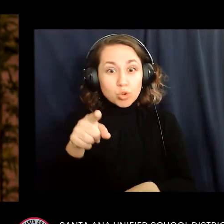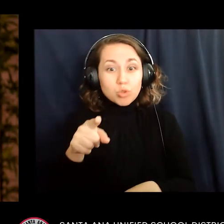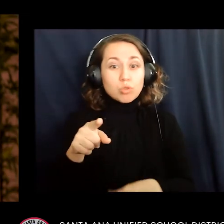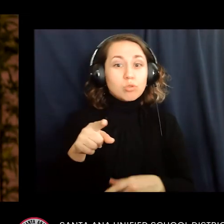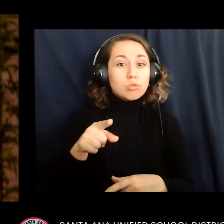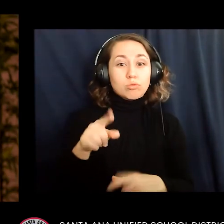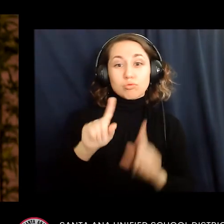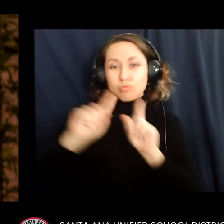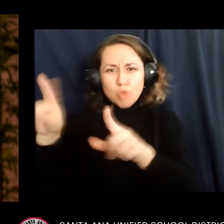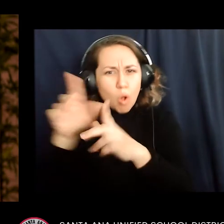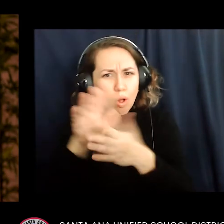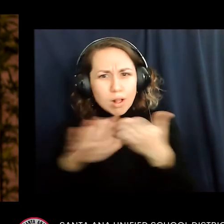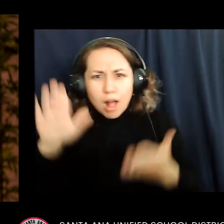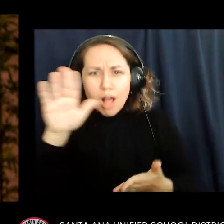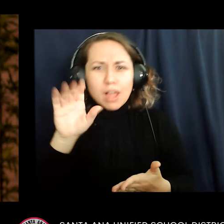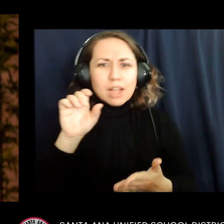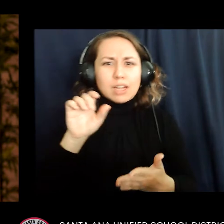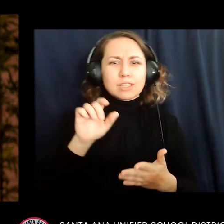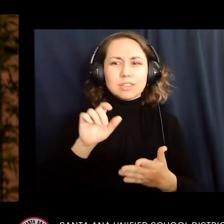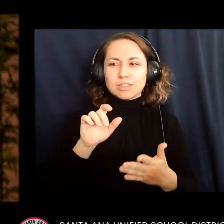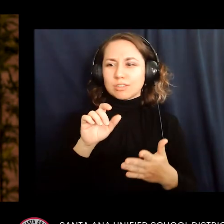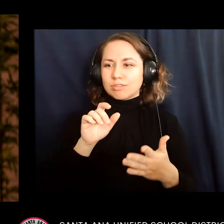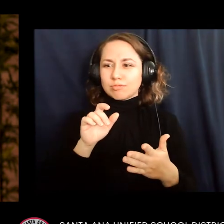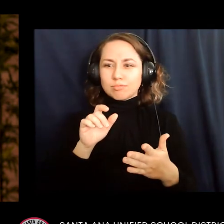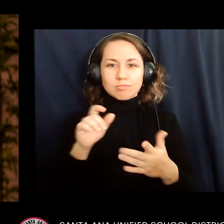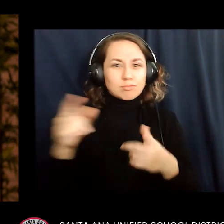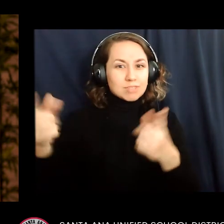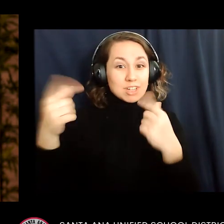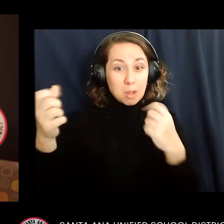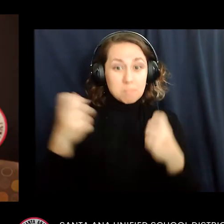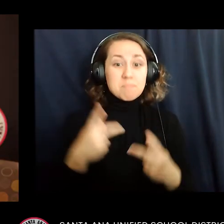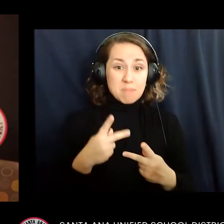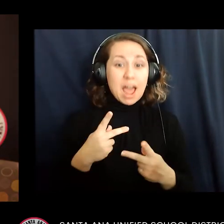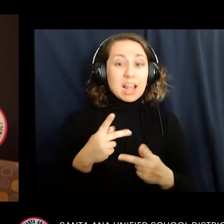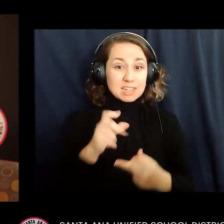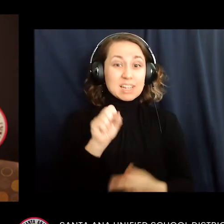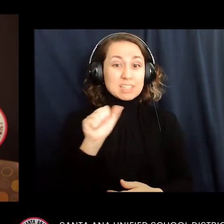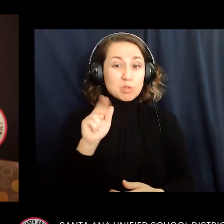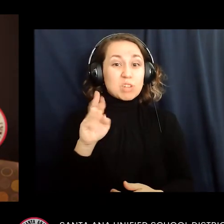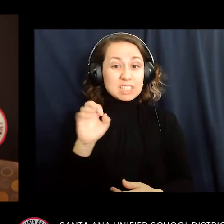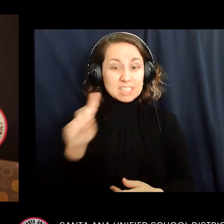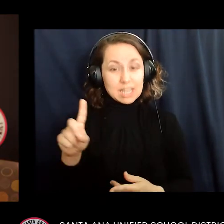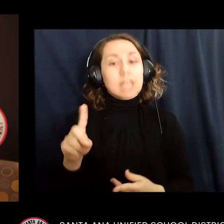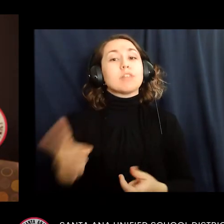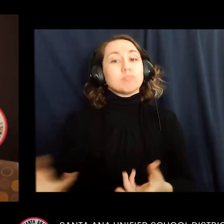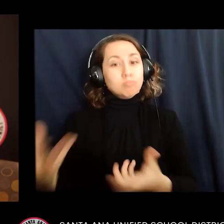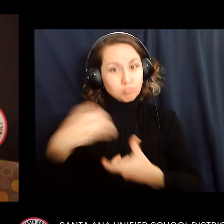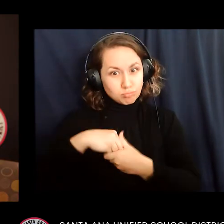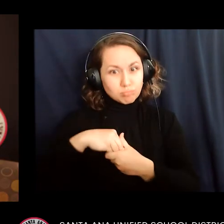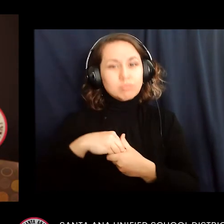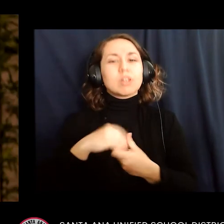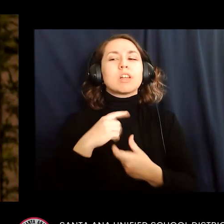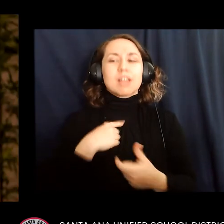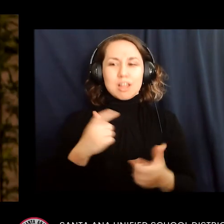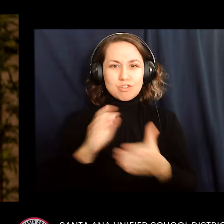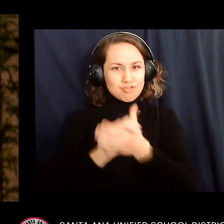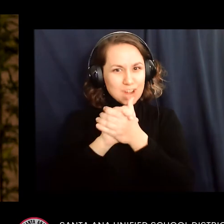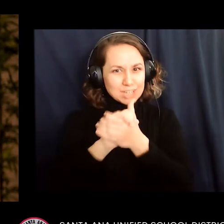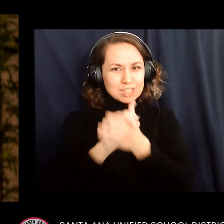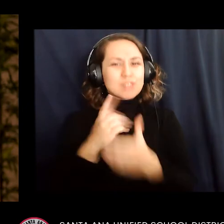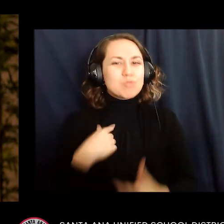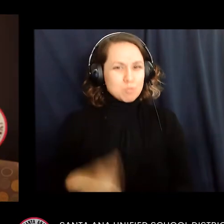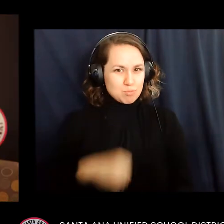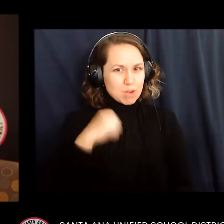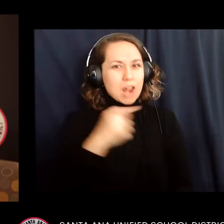reditúen y regresen a Santa Ana. Felicidades. Estamos orgullosos de ustedes. to Santa Ana and contribute.